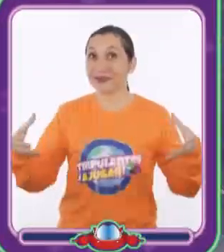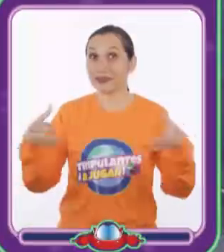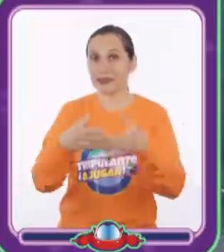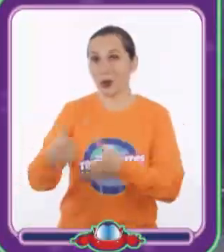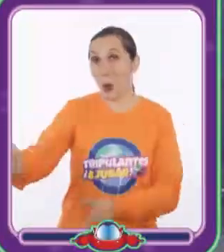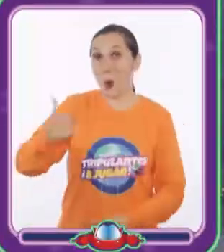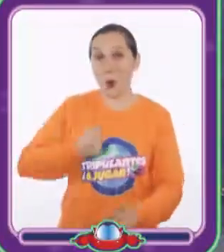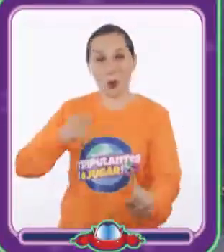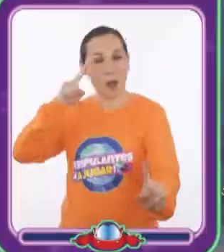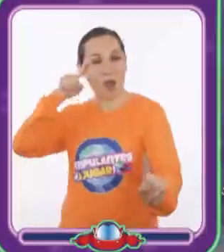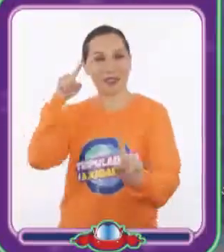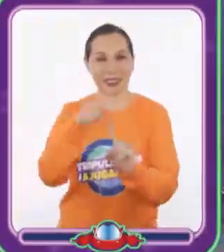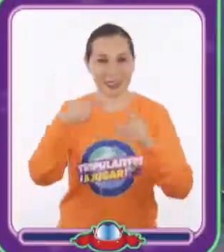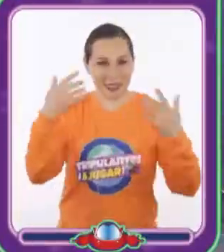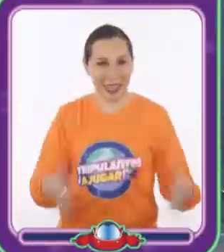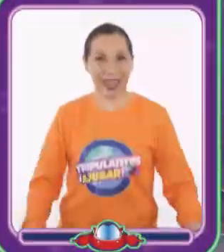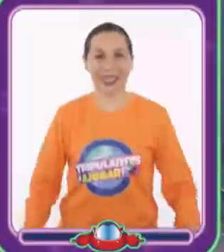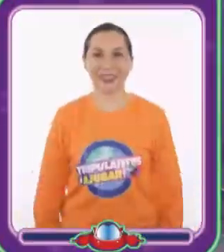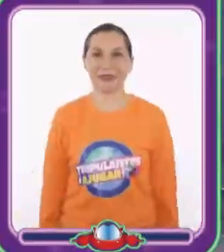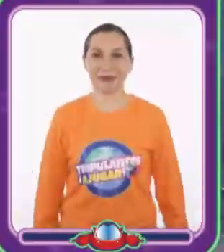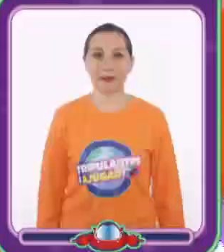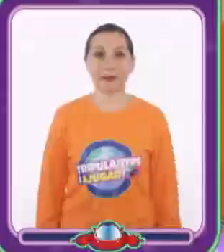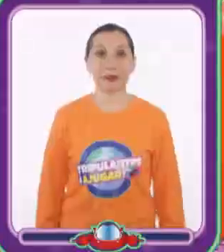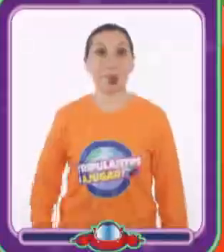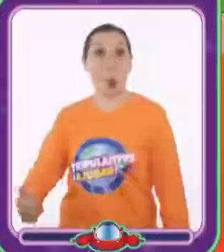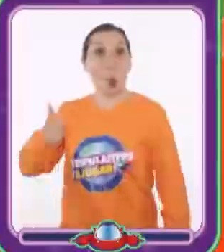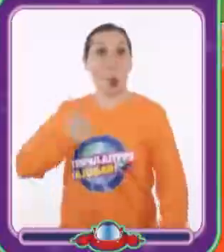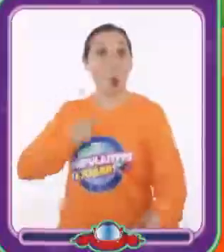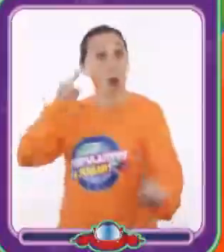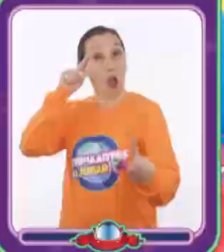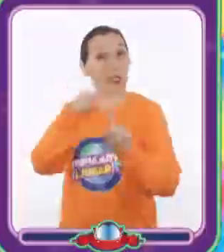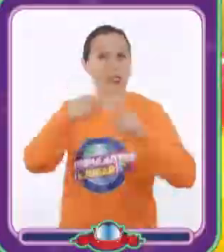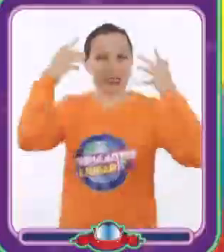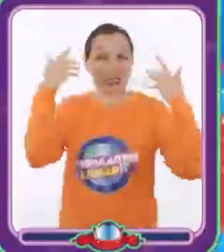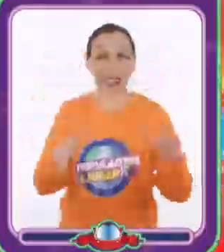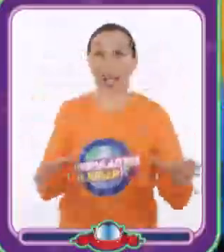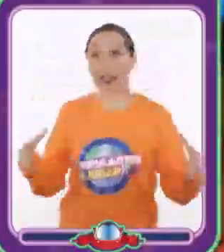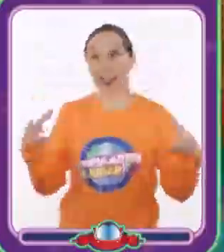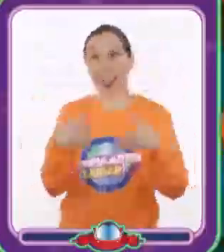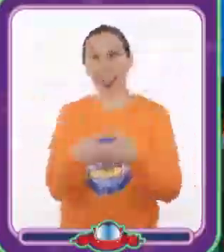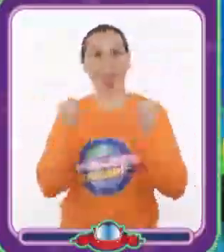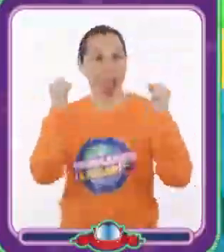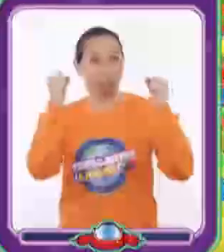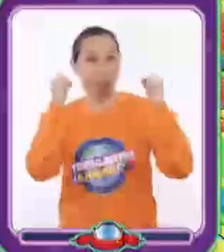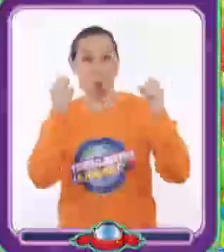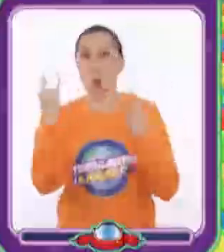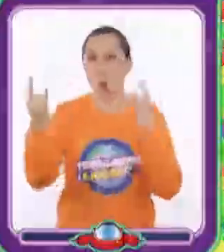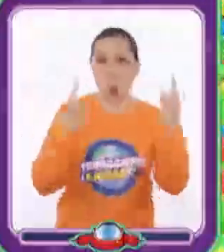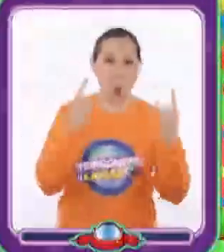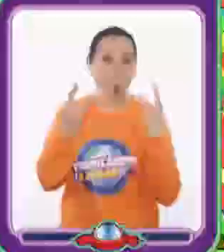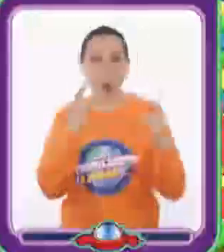tripulación! ¡Han cumplido la misión! ¡Cumplieron la misión, tripulación!